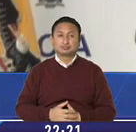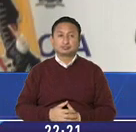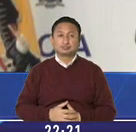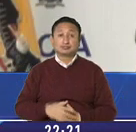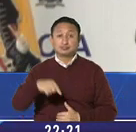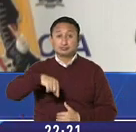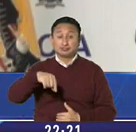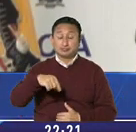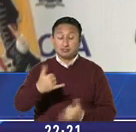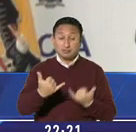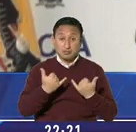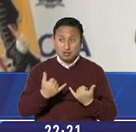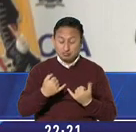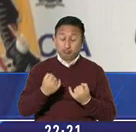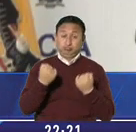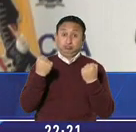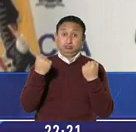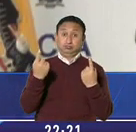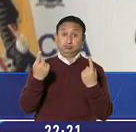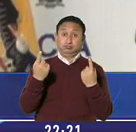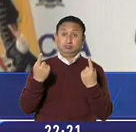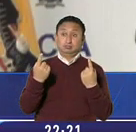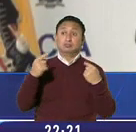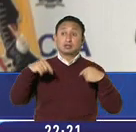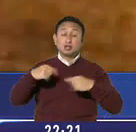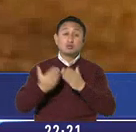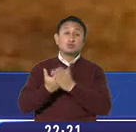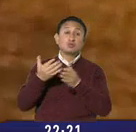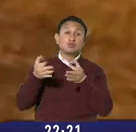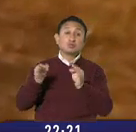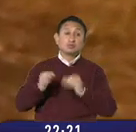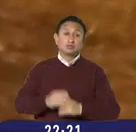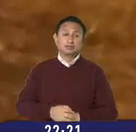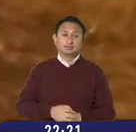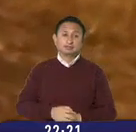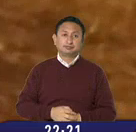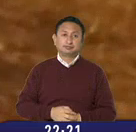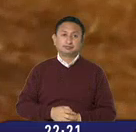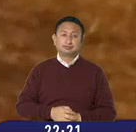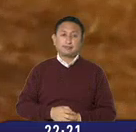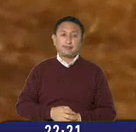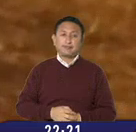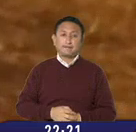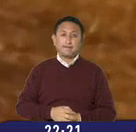realmente nos está sorprendiendo acá en la provincia, esta nueva modalidad. Informo, Marín Caramillo.